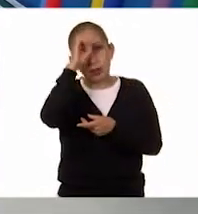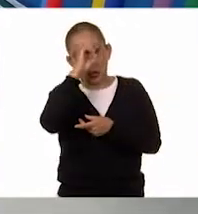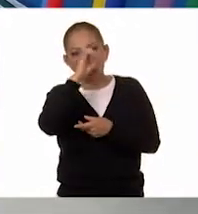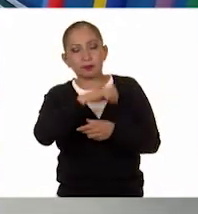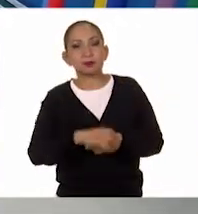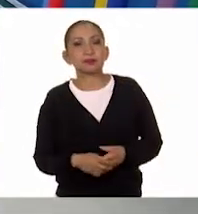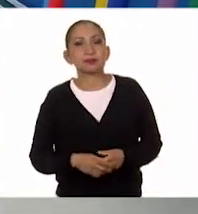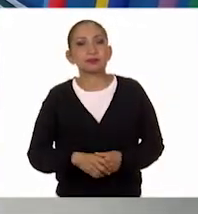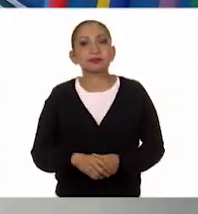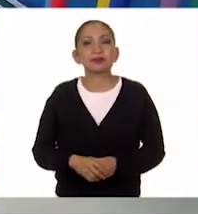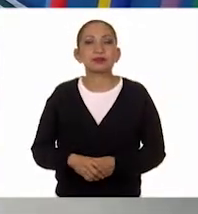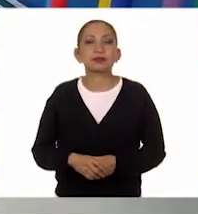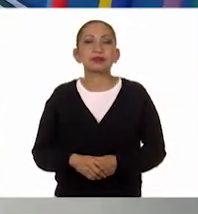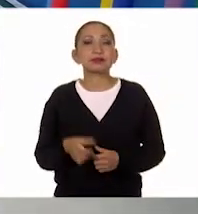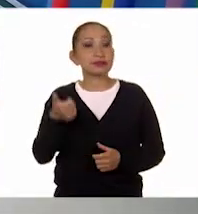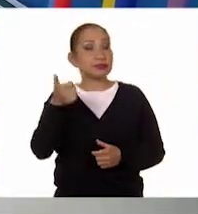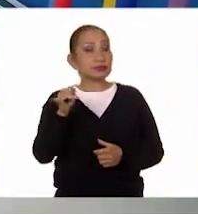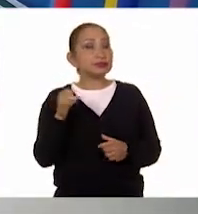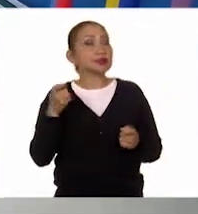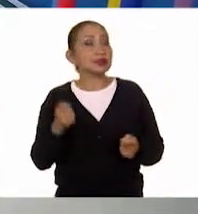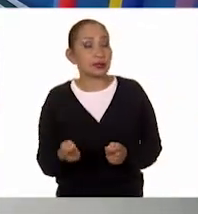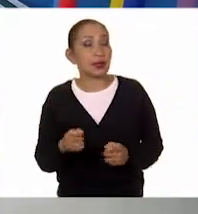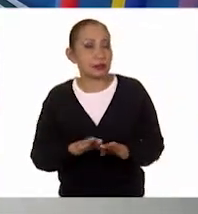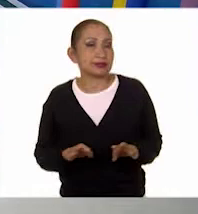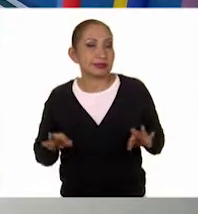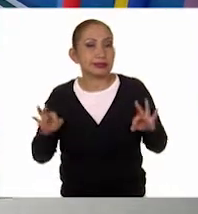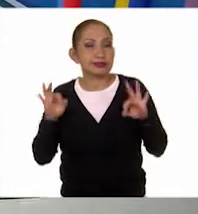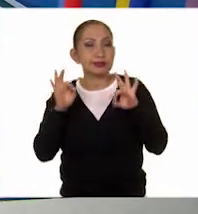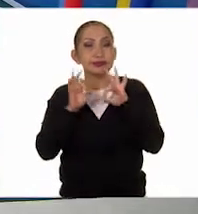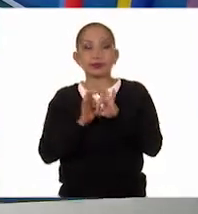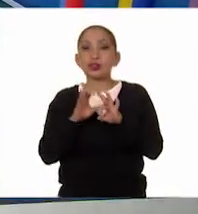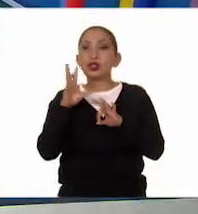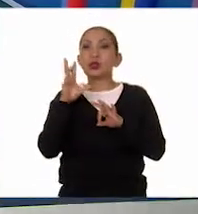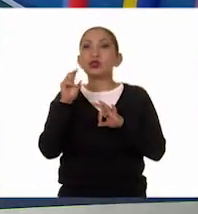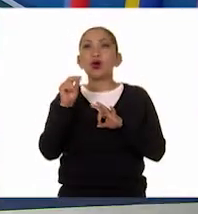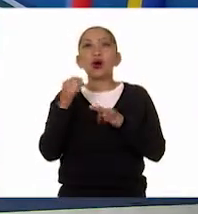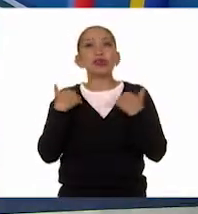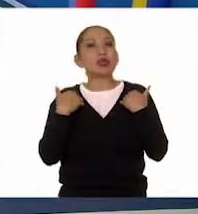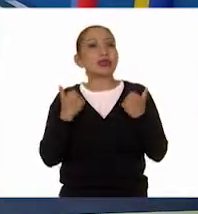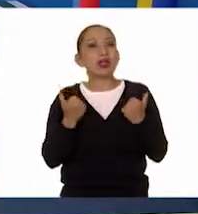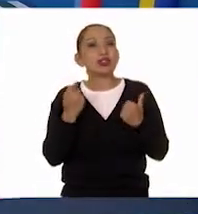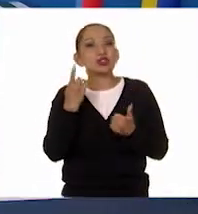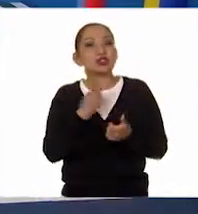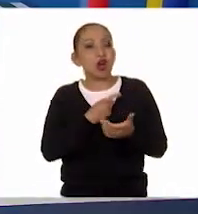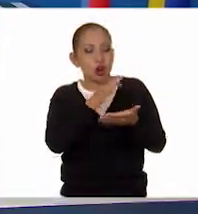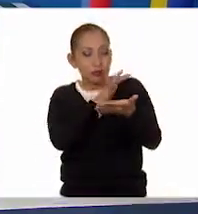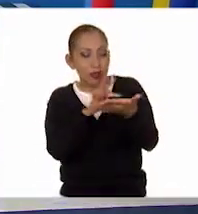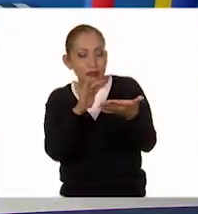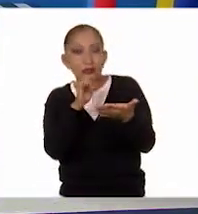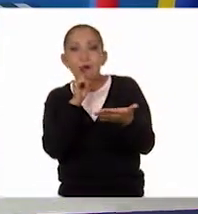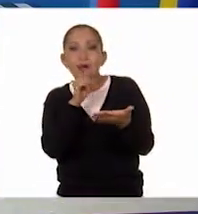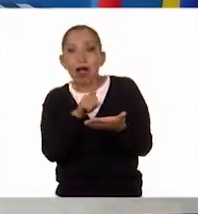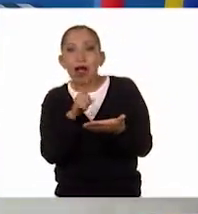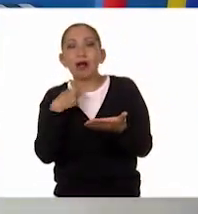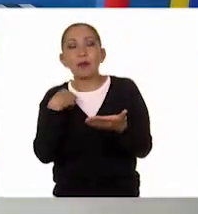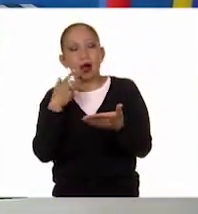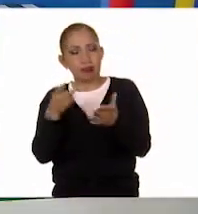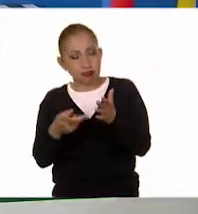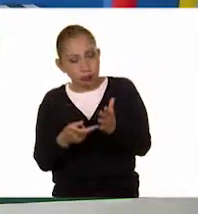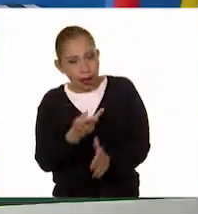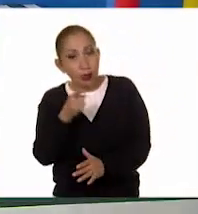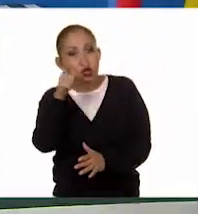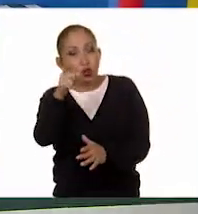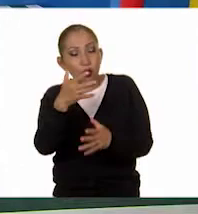al texto. De este modo, es fundamental no solo que comprendan bien su texto, sino que, insisto, se